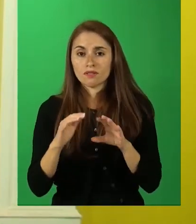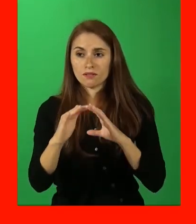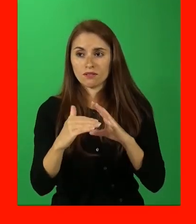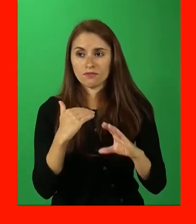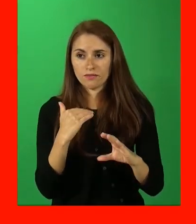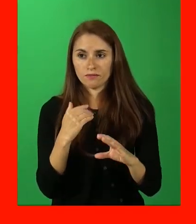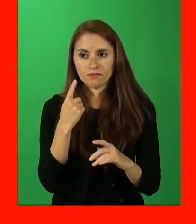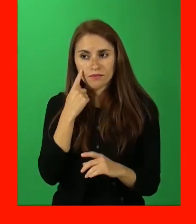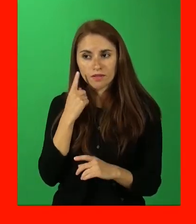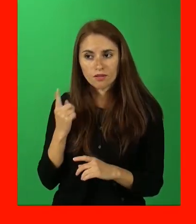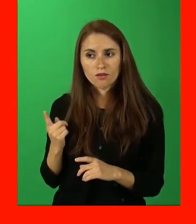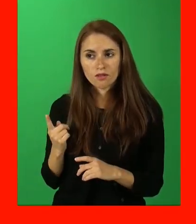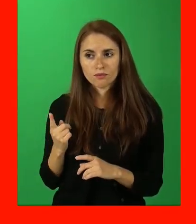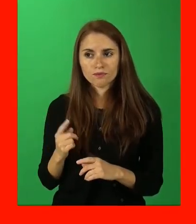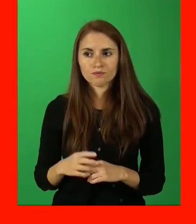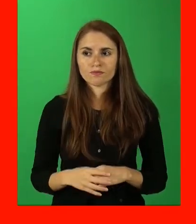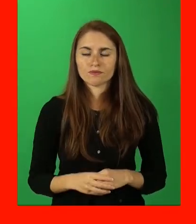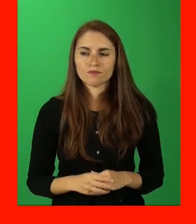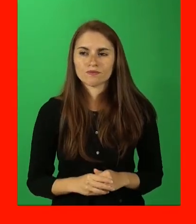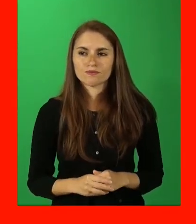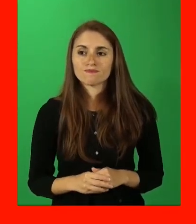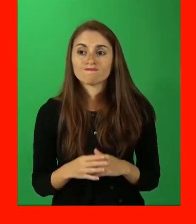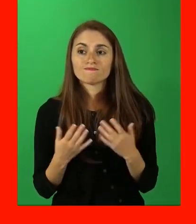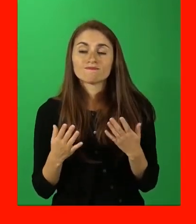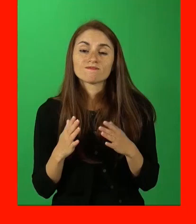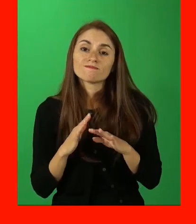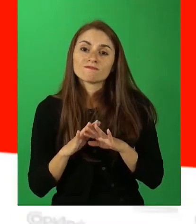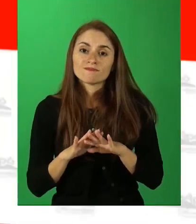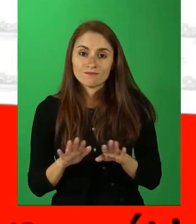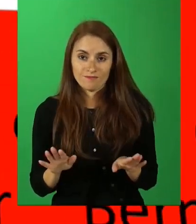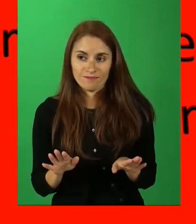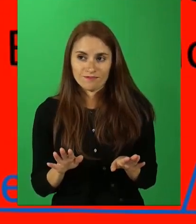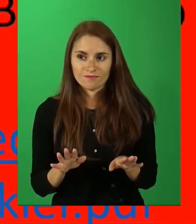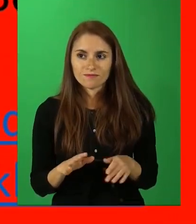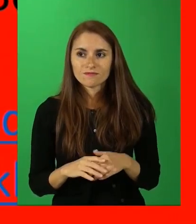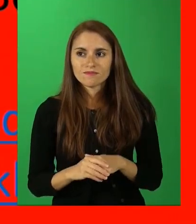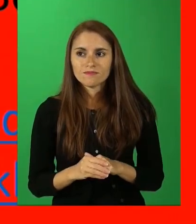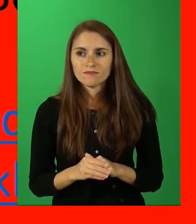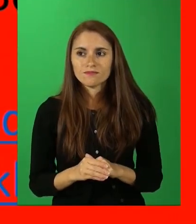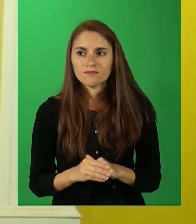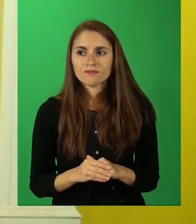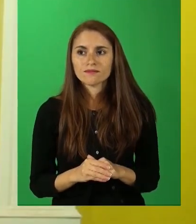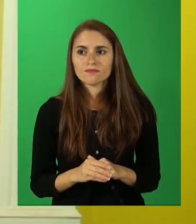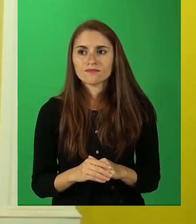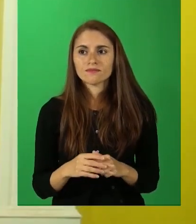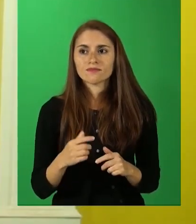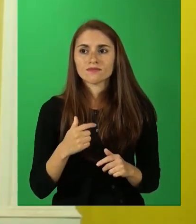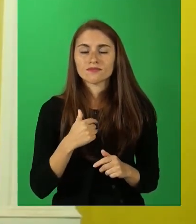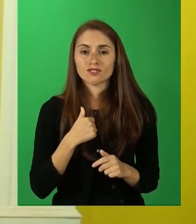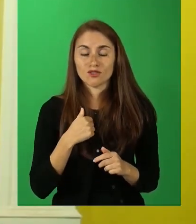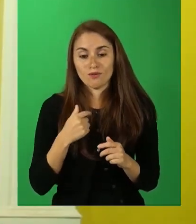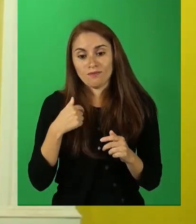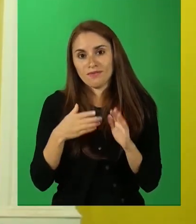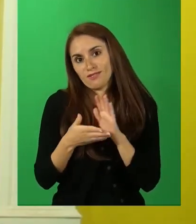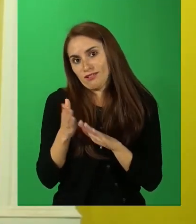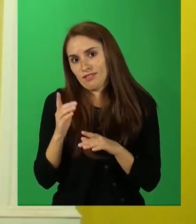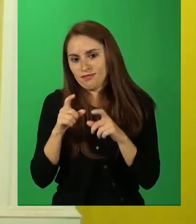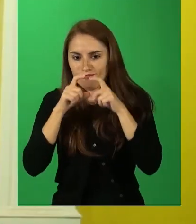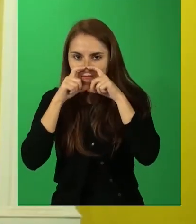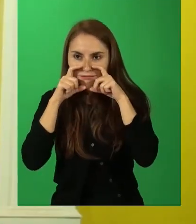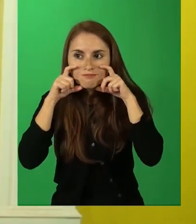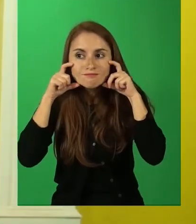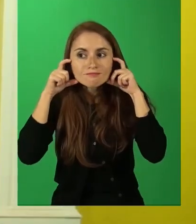tu correo. Y bueno, eso ha sido todo por hoy. Yo me tengo que ir, así que me pondré la mascarilla.